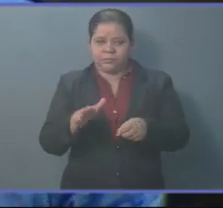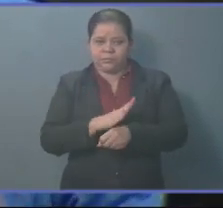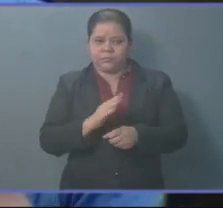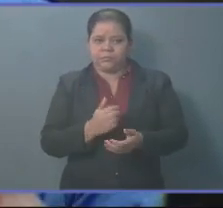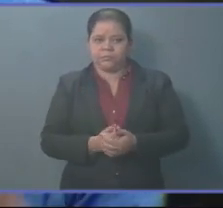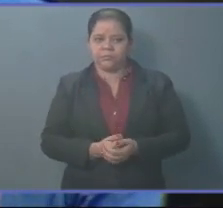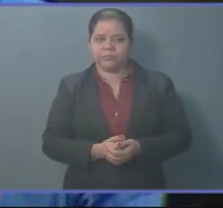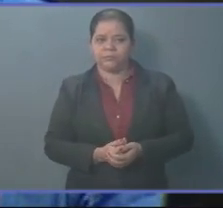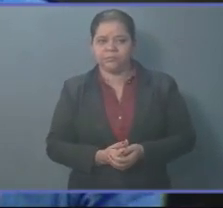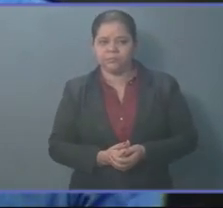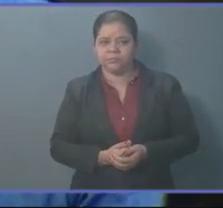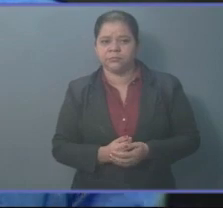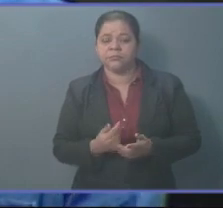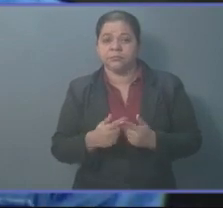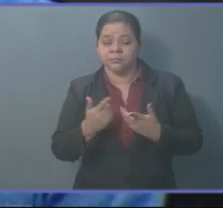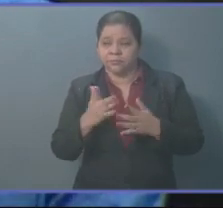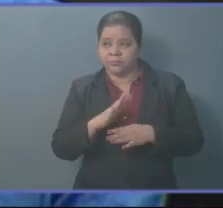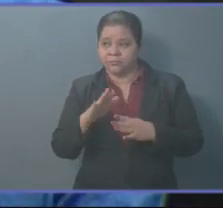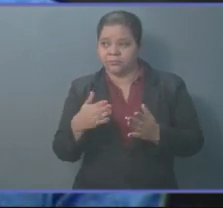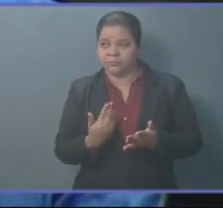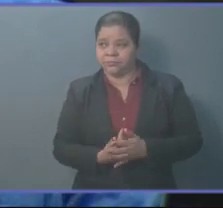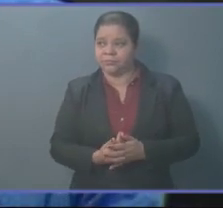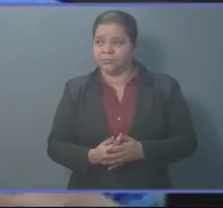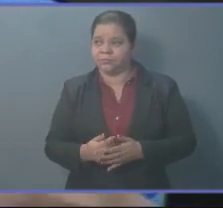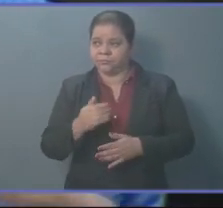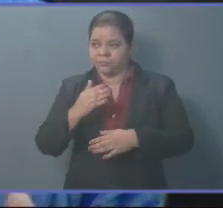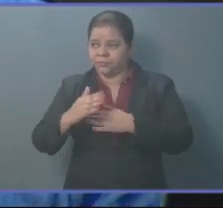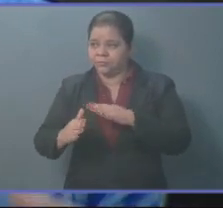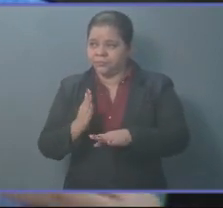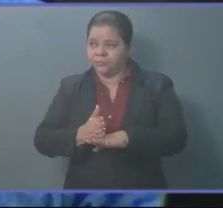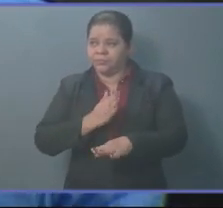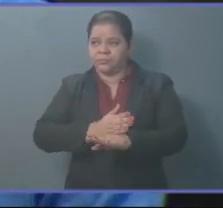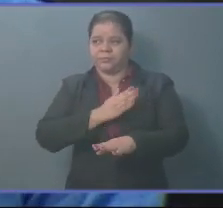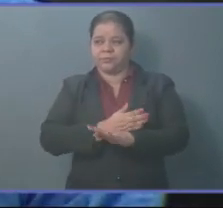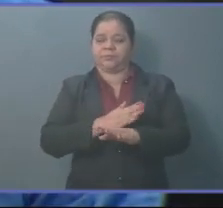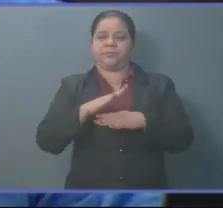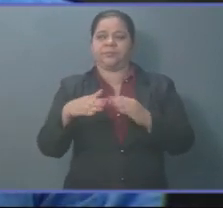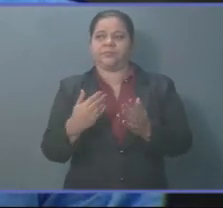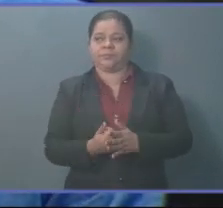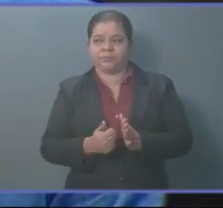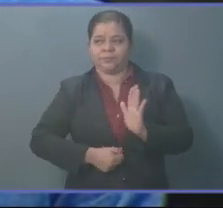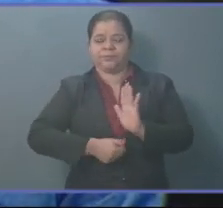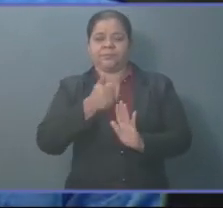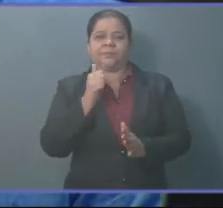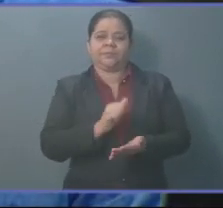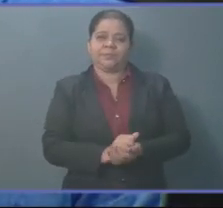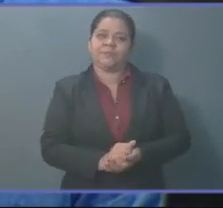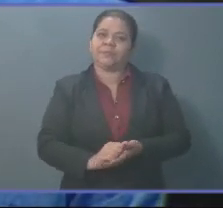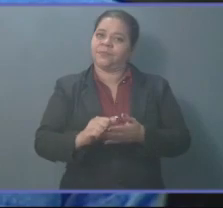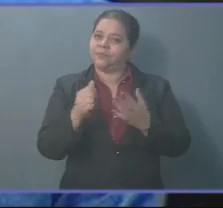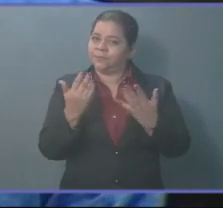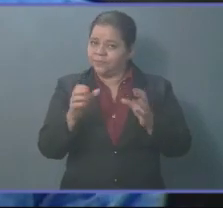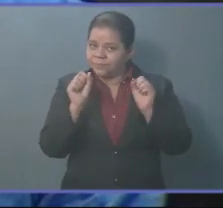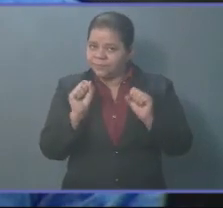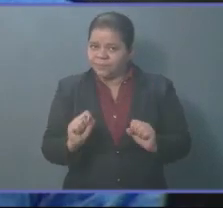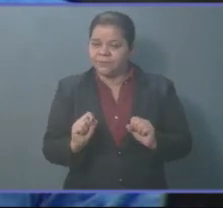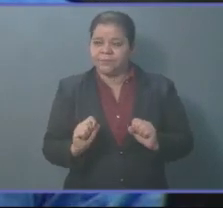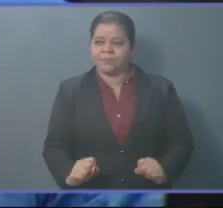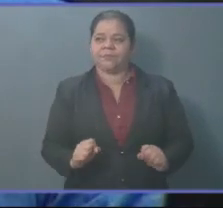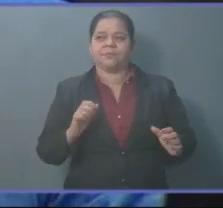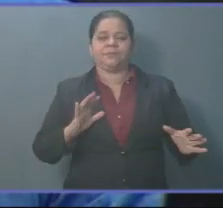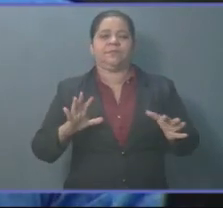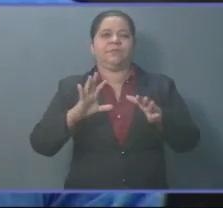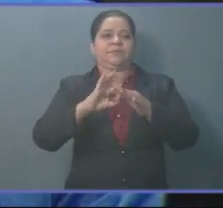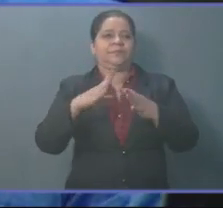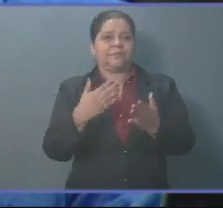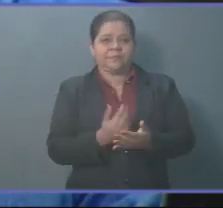forma proporcional, escalonada y con las medidas más restrictivas a efecto de salvaguardar la salud del pueblo